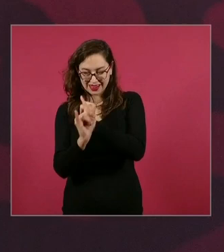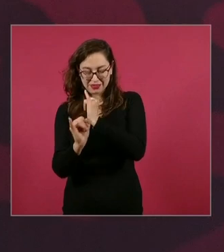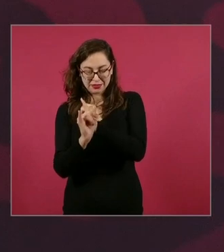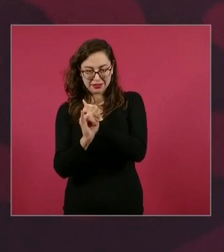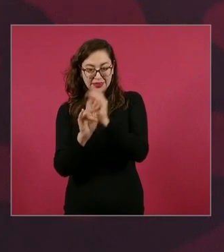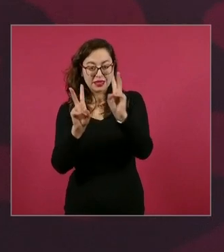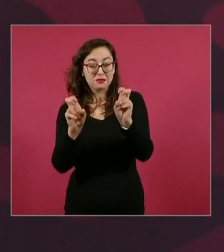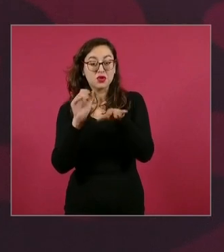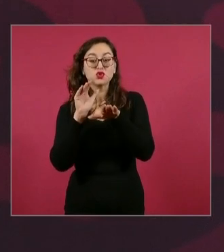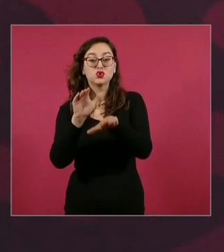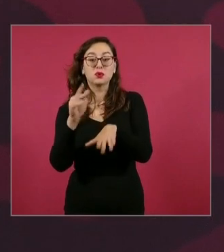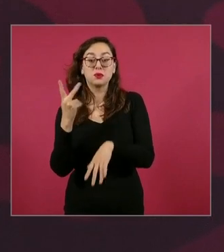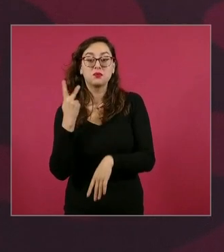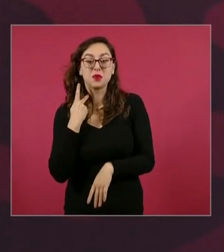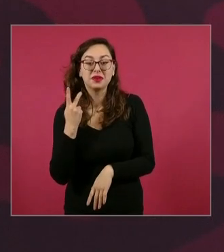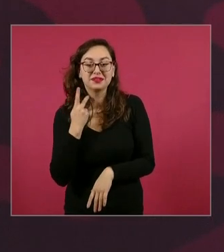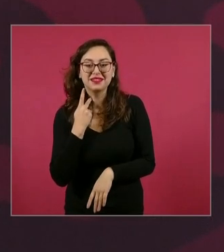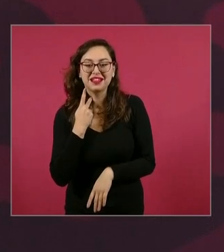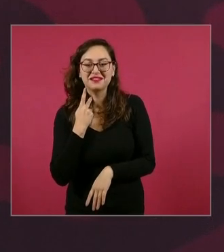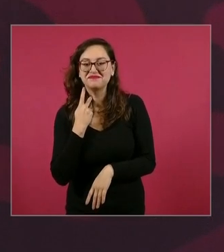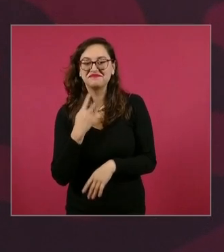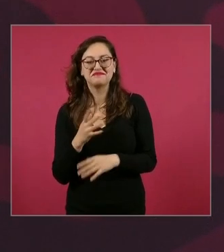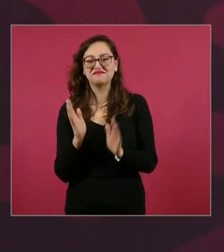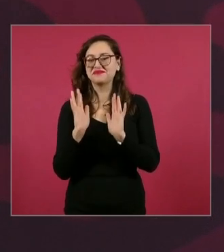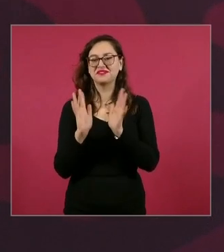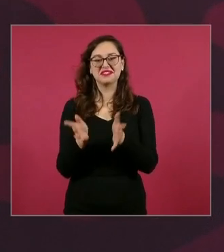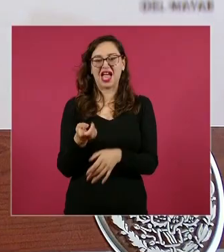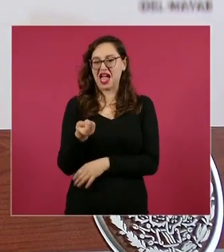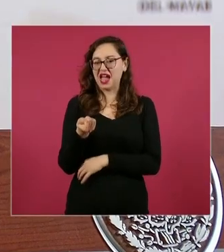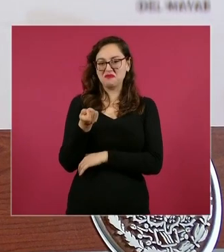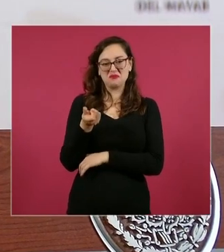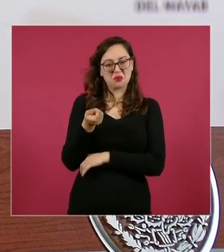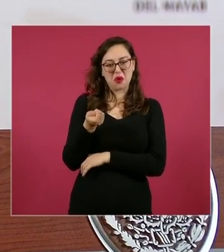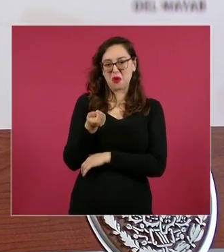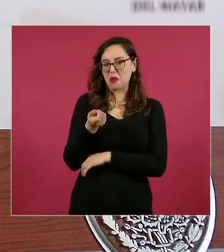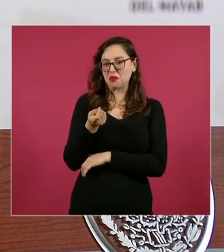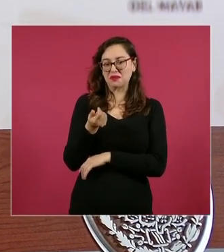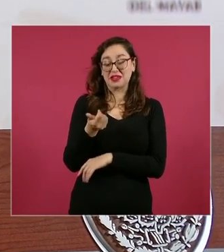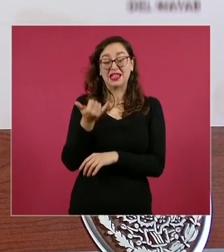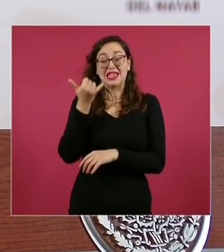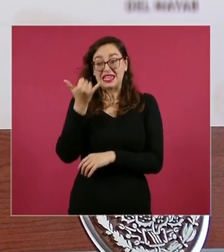está muy sesgada ya es muy